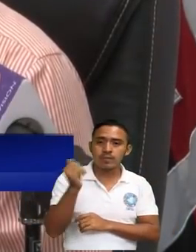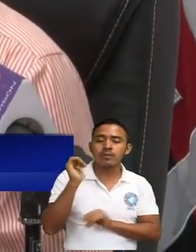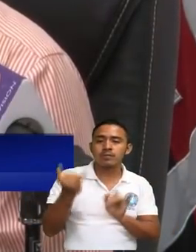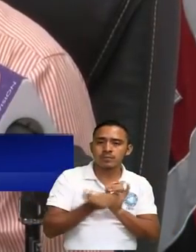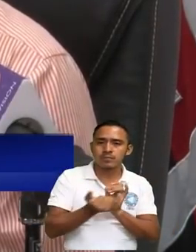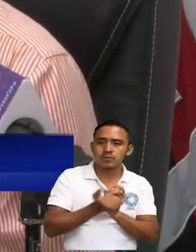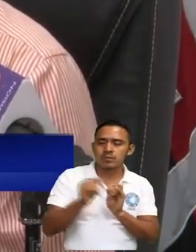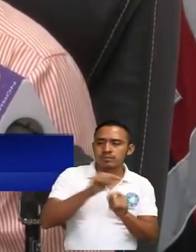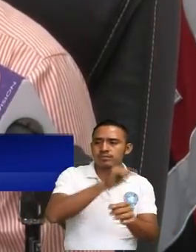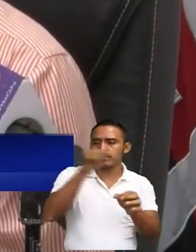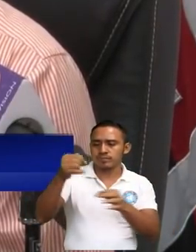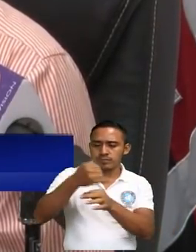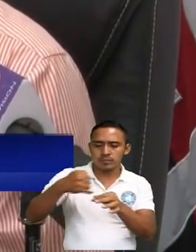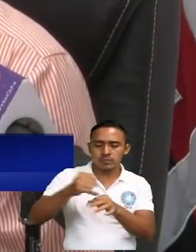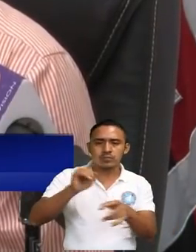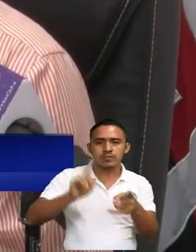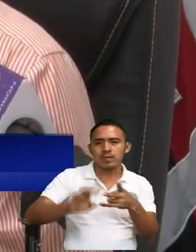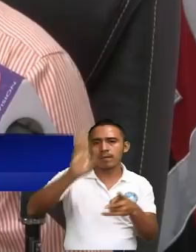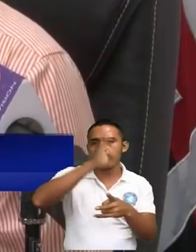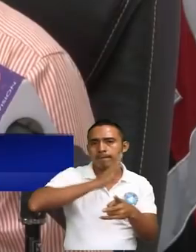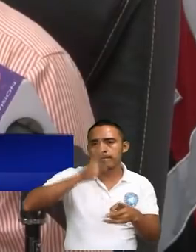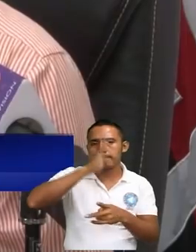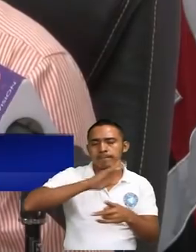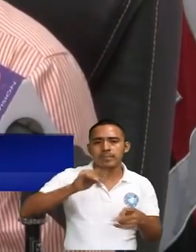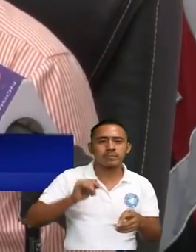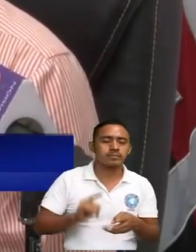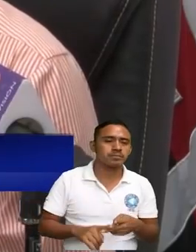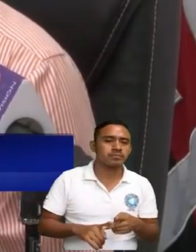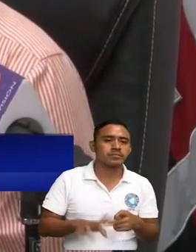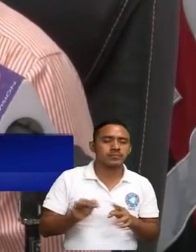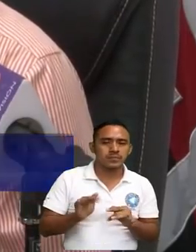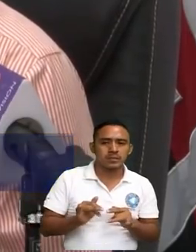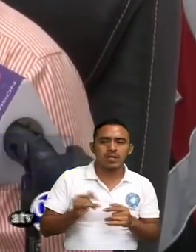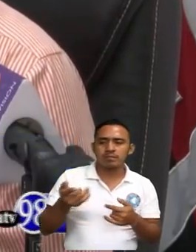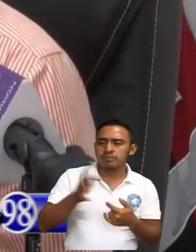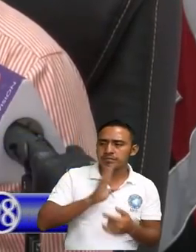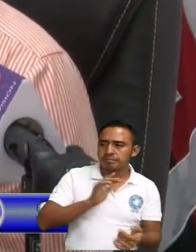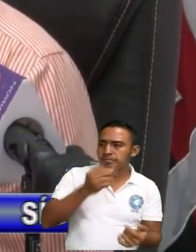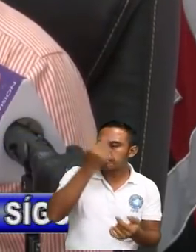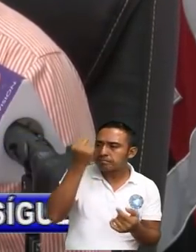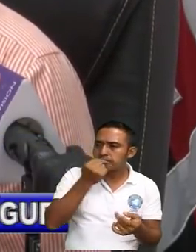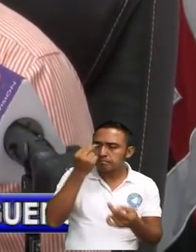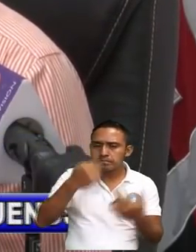a Corn Island, fueron a Bluefield y estuvieron entrevistándose con empresarios